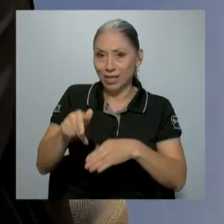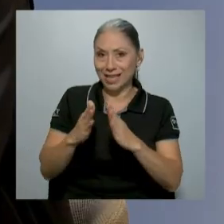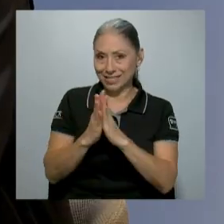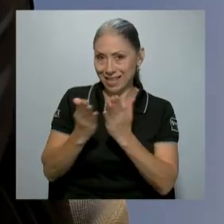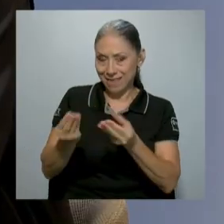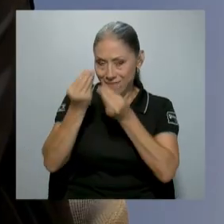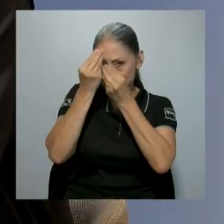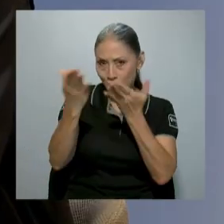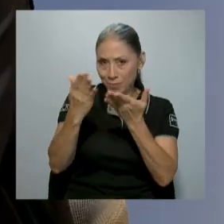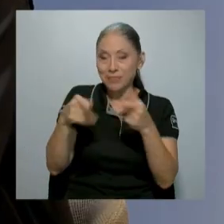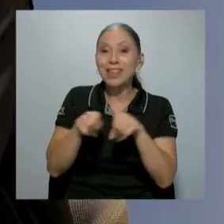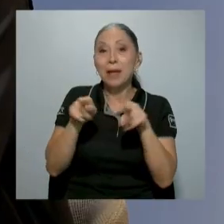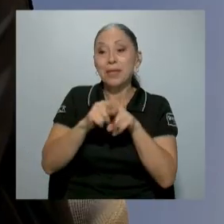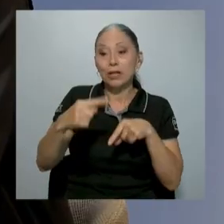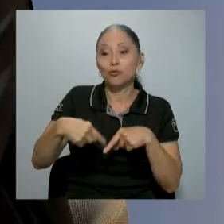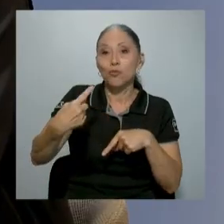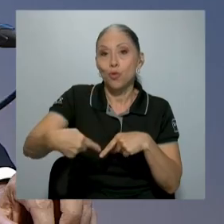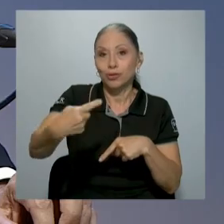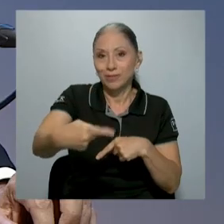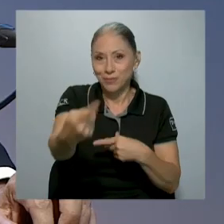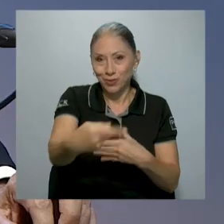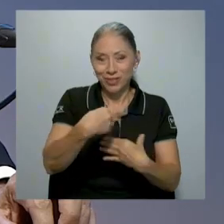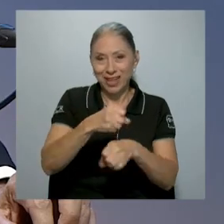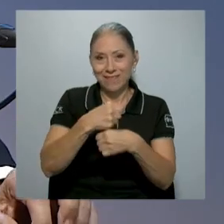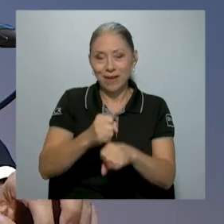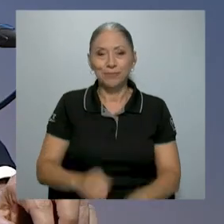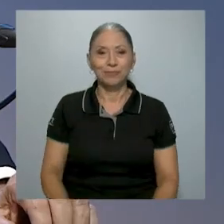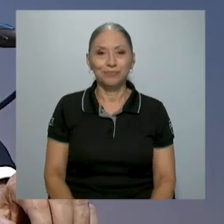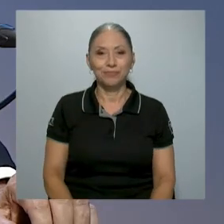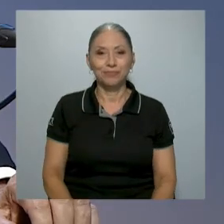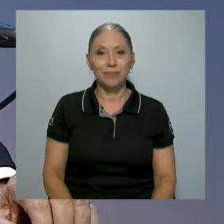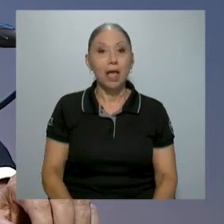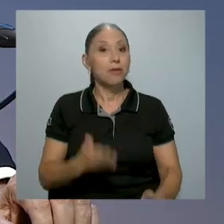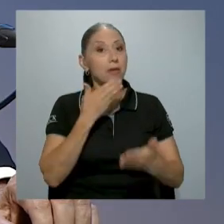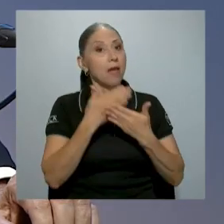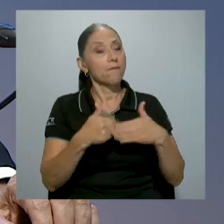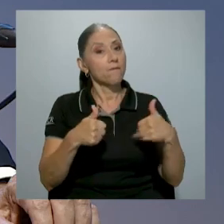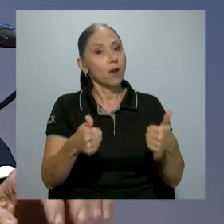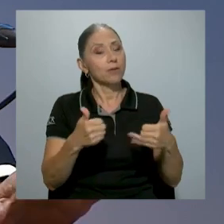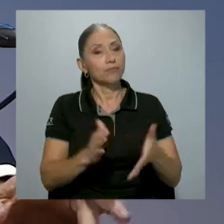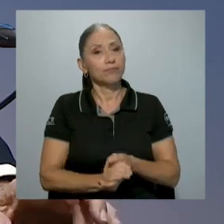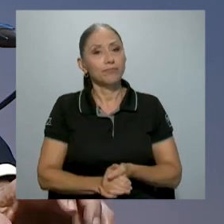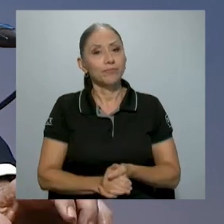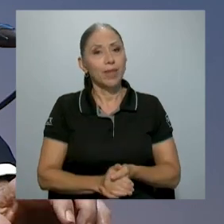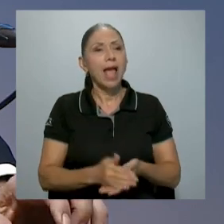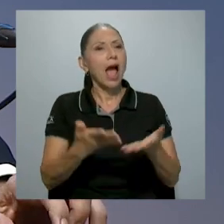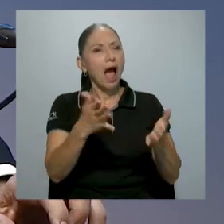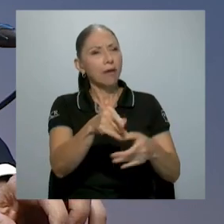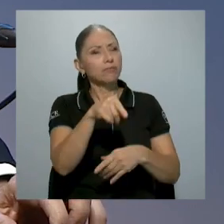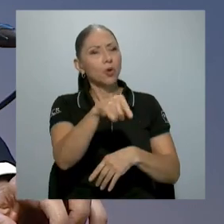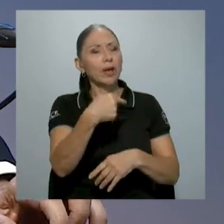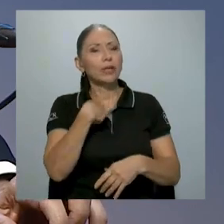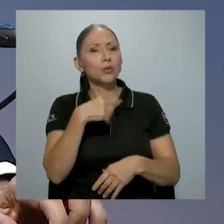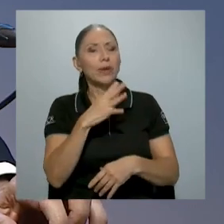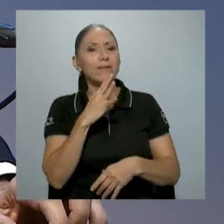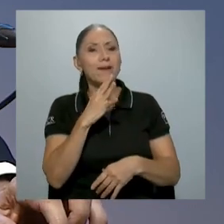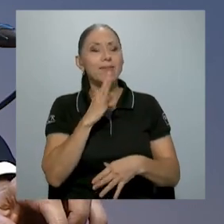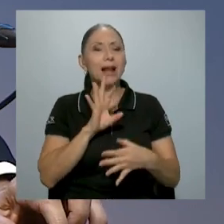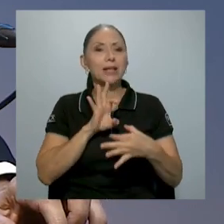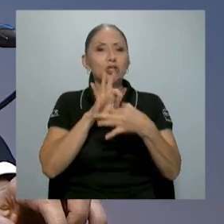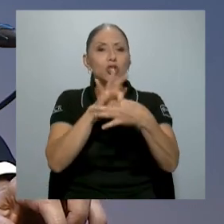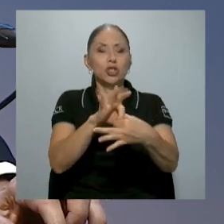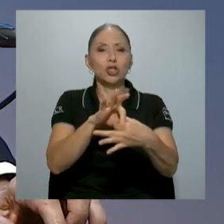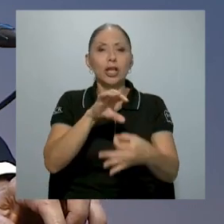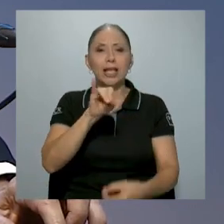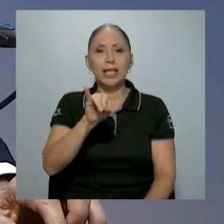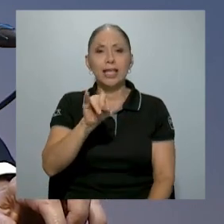también vamos a seguir desarrollando. Qué bueno, y si quieren regresemos lo que iba a decir del INISA es que efectivamente